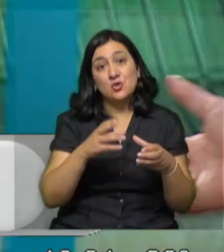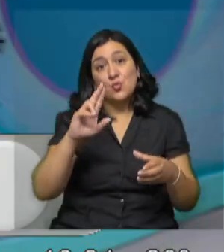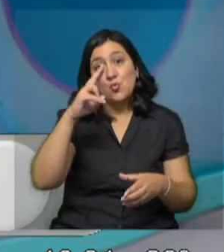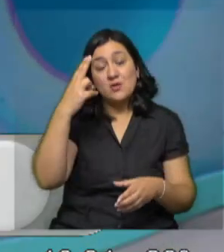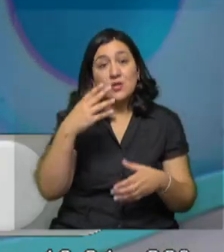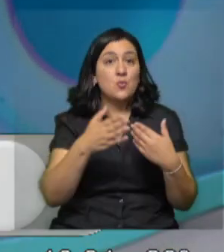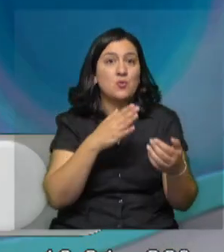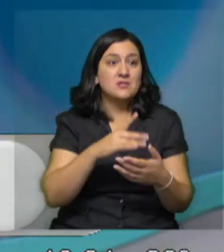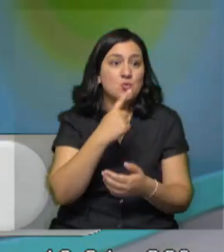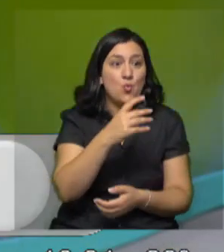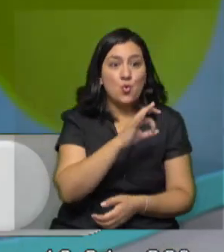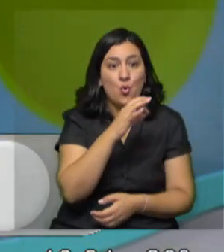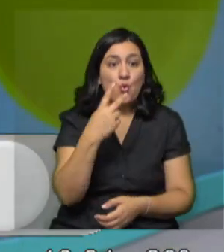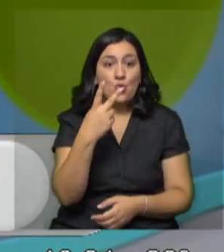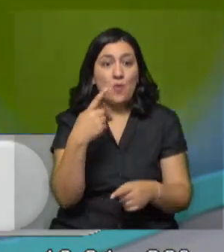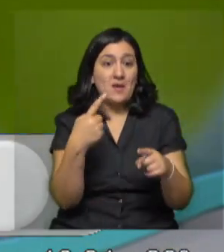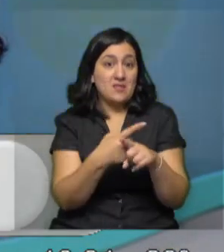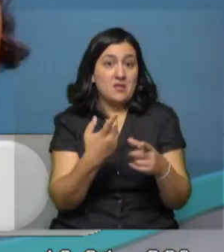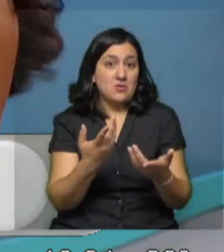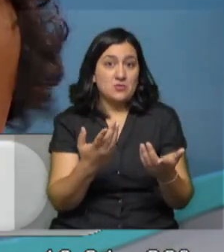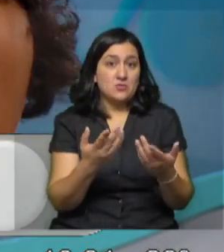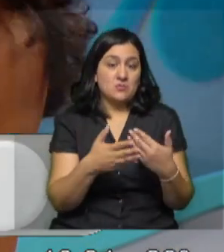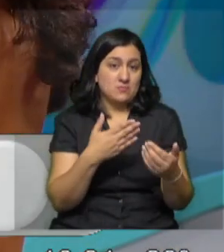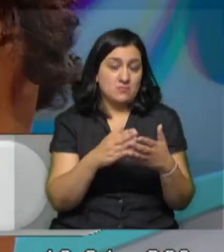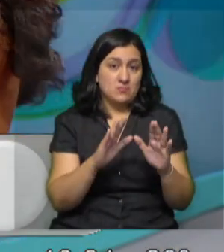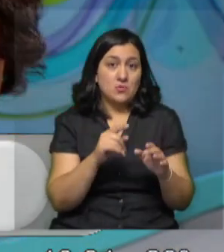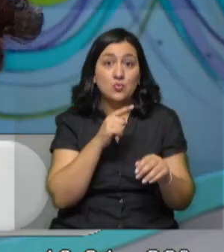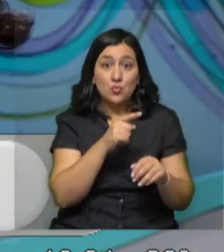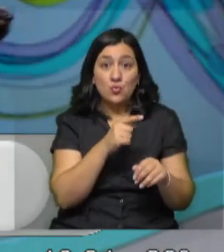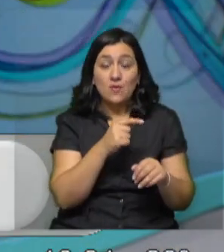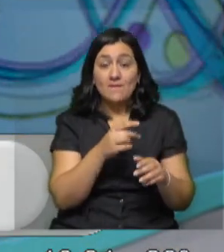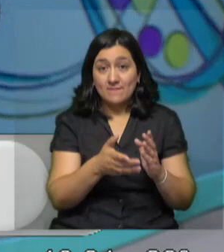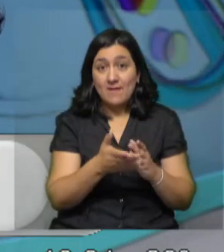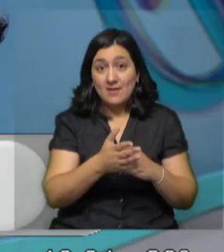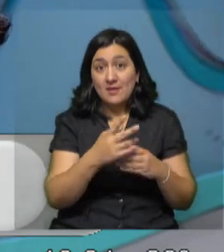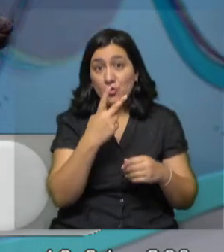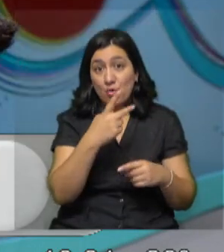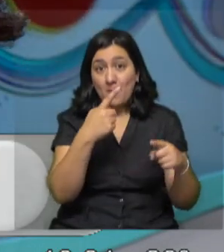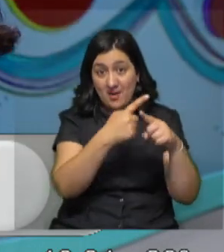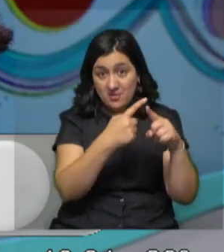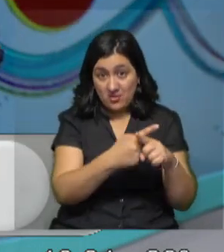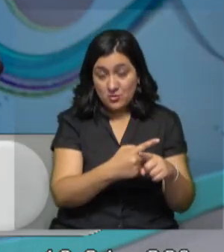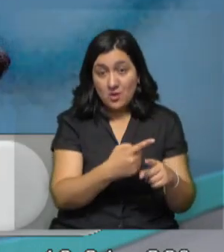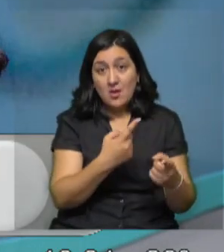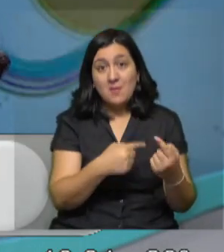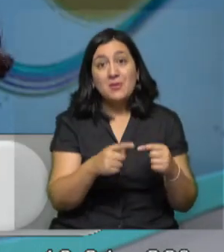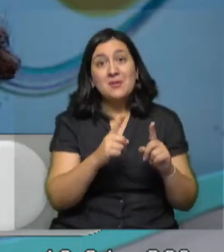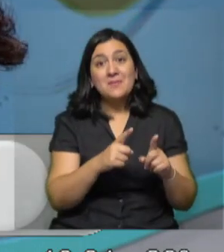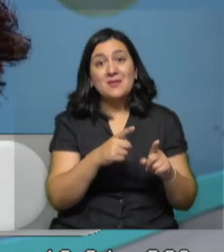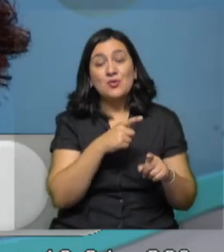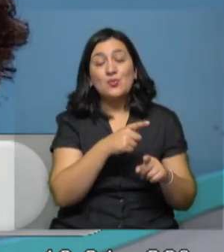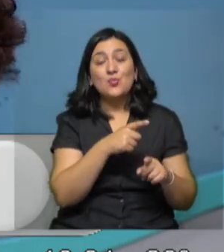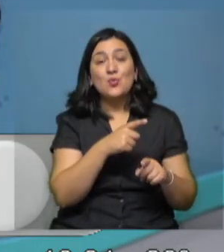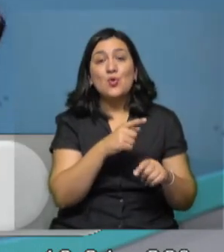partidos, le pasa a uno que lo contrata, a veces pierde, le echan a los dos. De hecho, vas a estar dos partidos con la selección. Pero también tu carrera como jugador, ¿no?